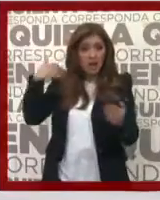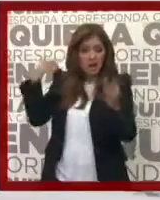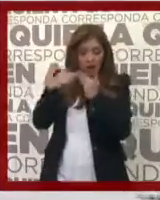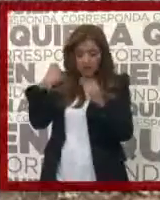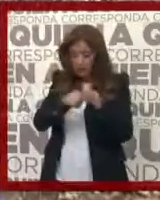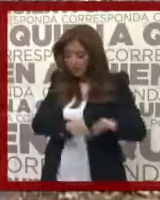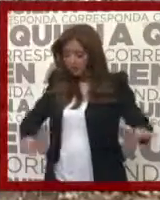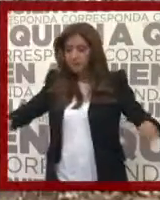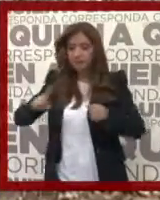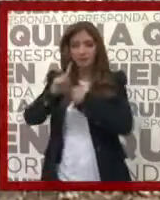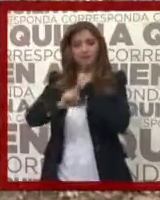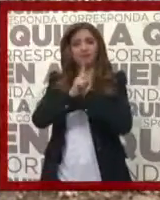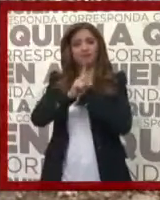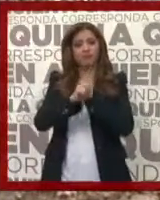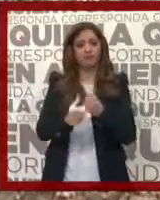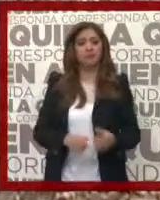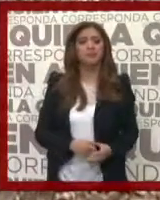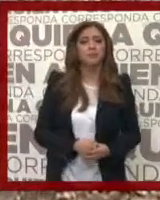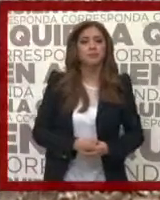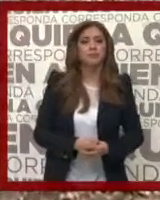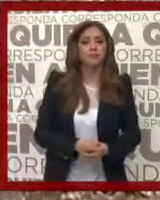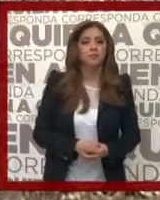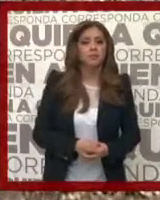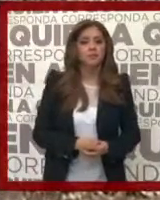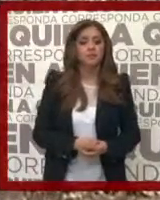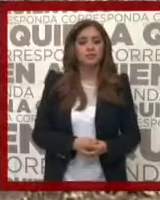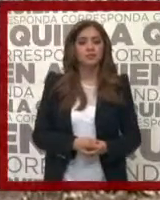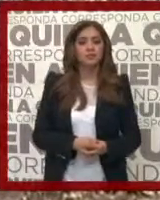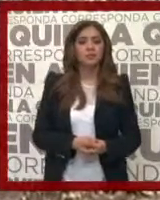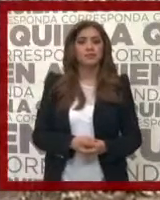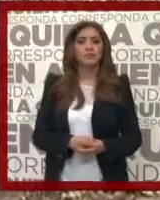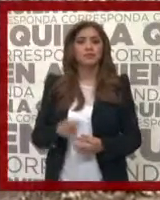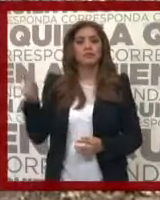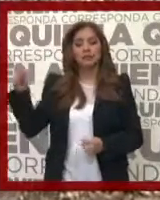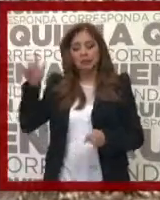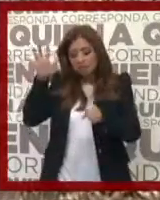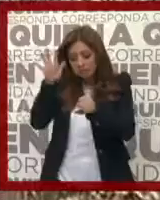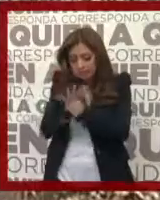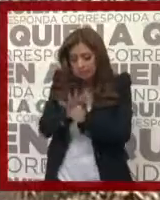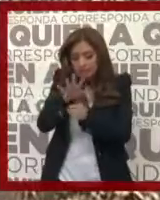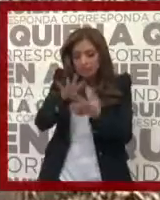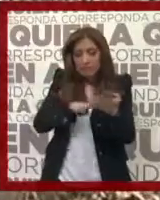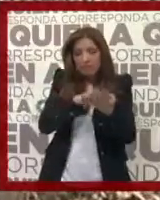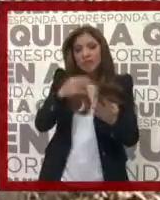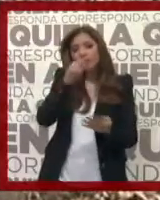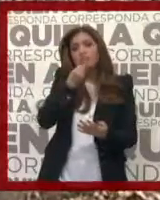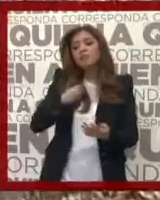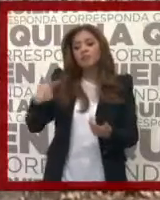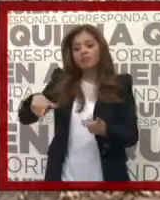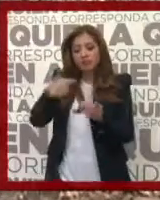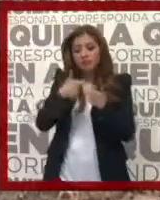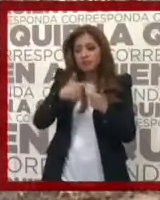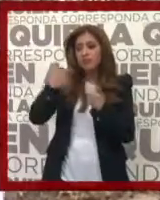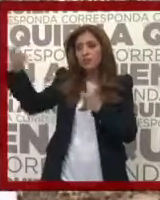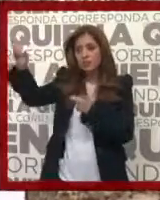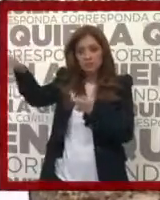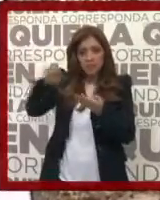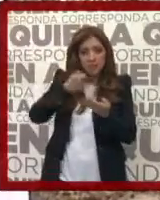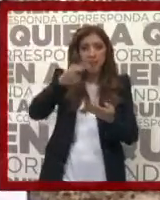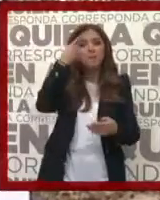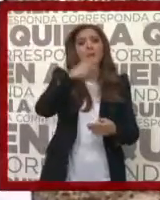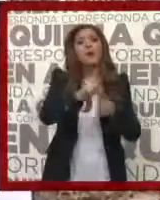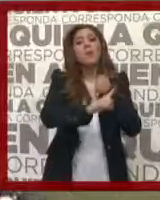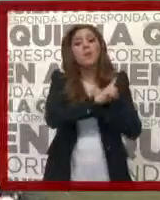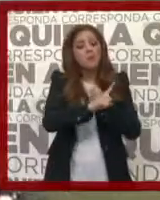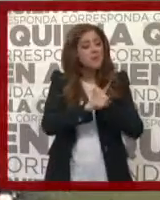viviendas. Pues se tapa a veces, se tapan, tenemos que pagar para que se vengan y destapen, pero nos dicen que es el mismo